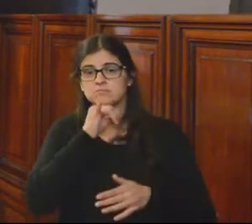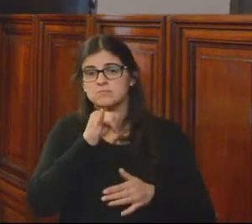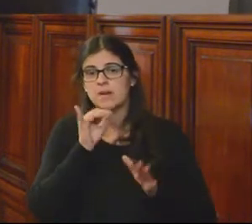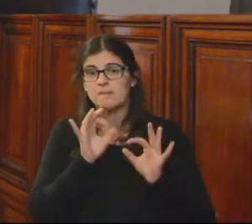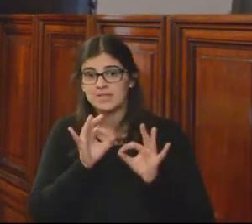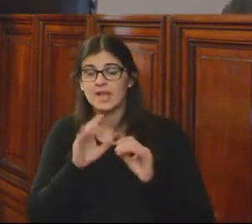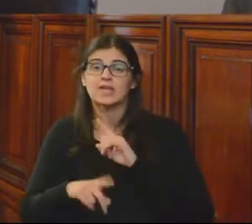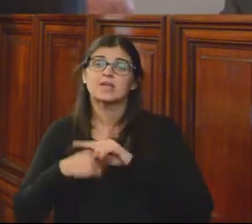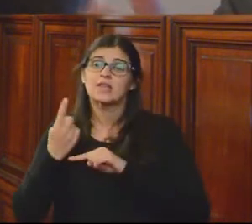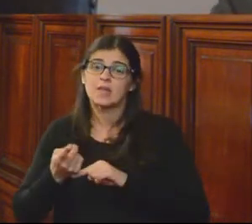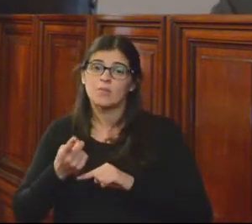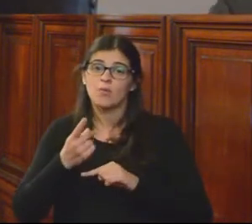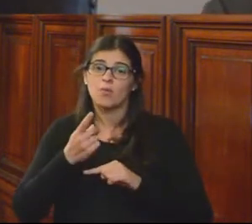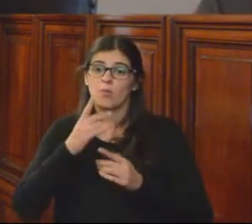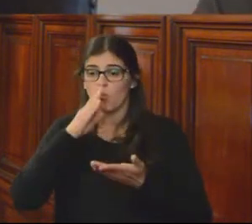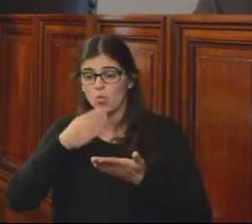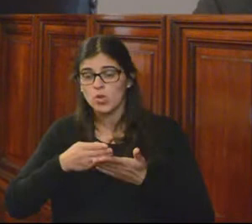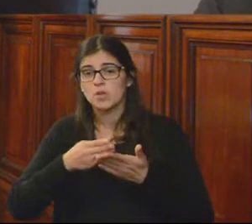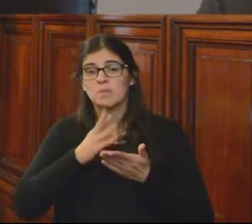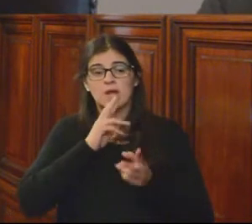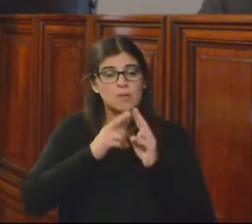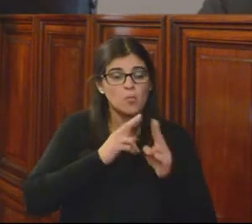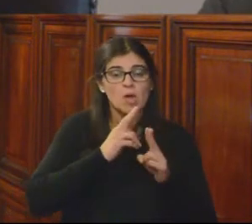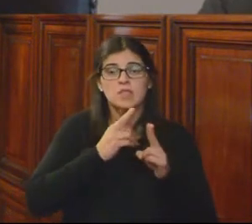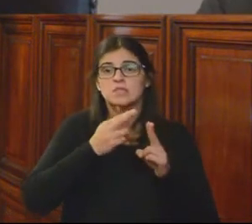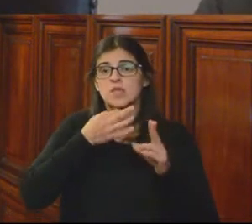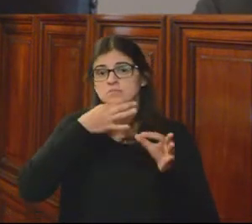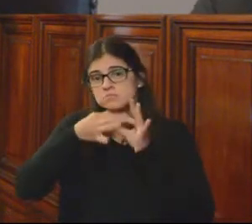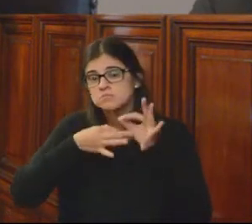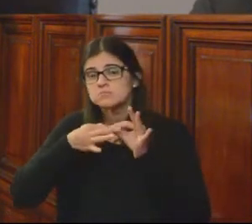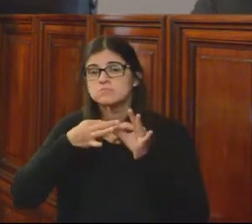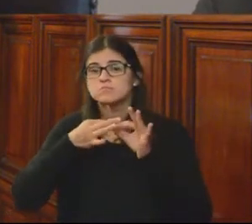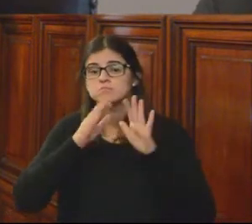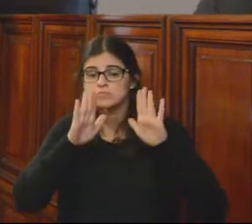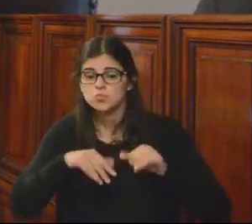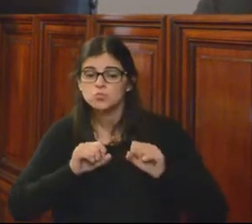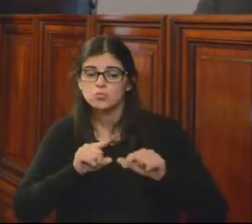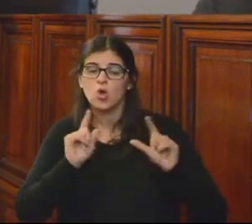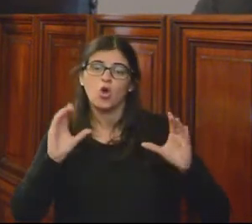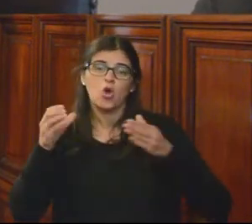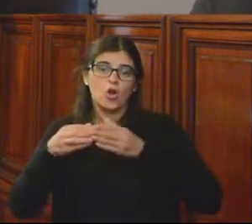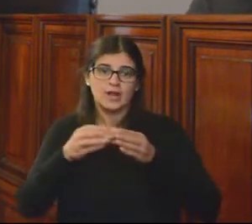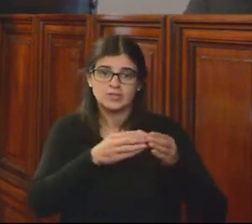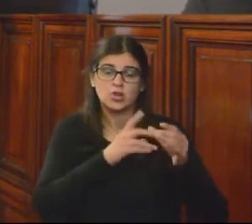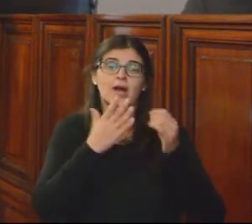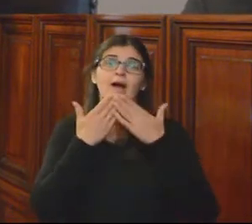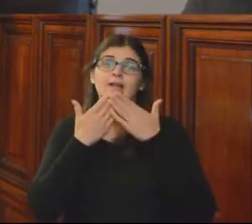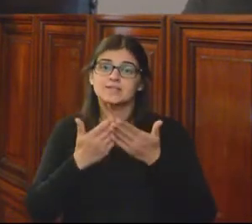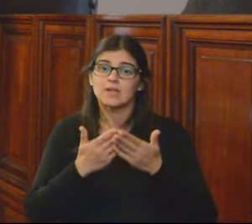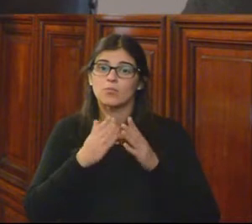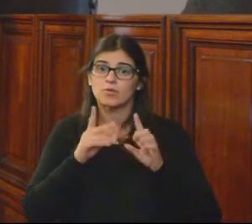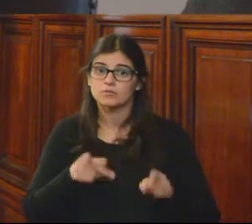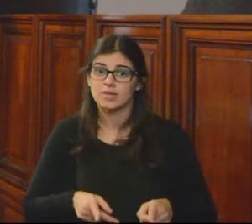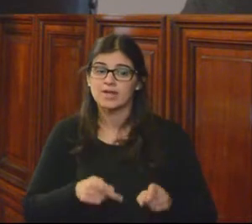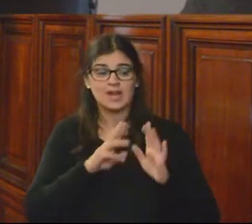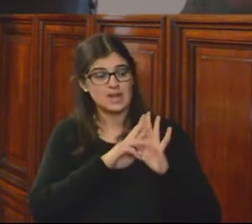y luego el resto del tiempo para las respuestas, comentarios de las propias organizaciones. Agradeceremos que